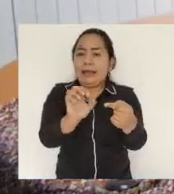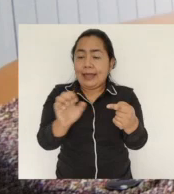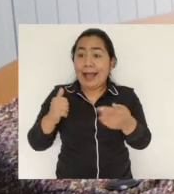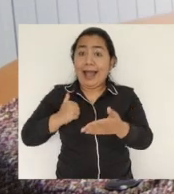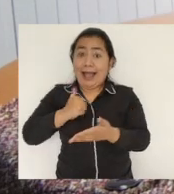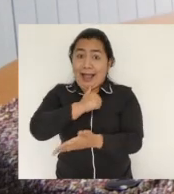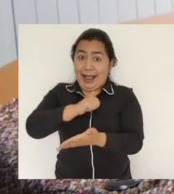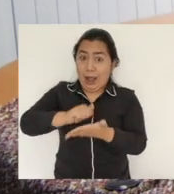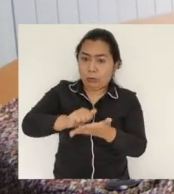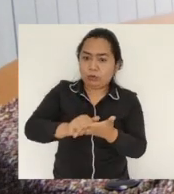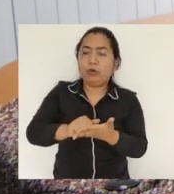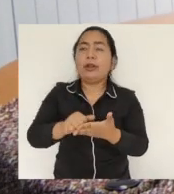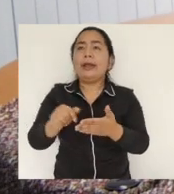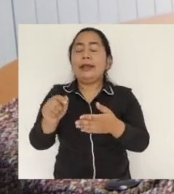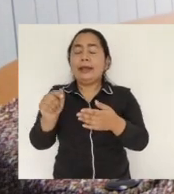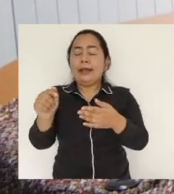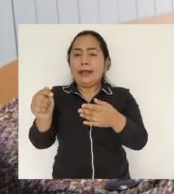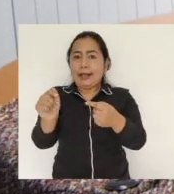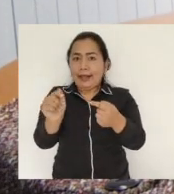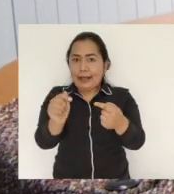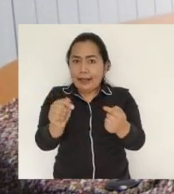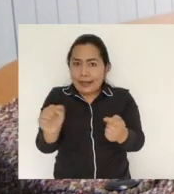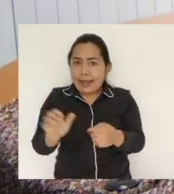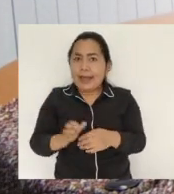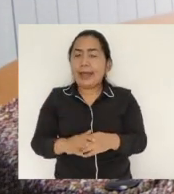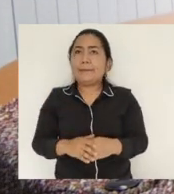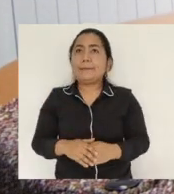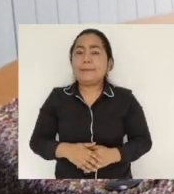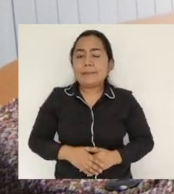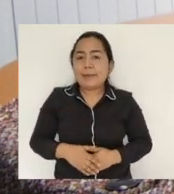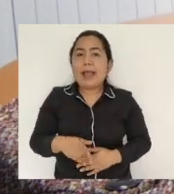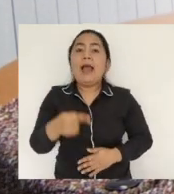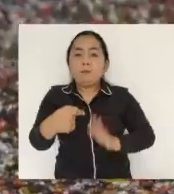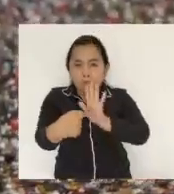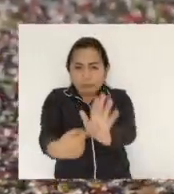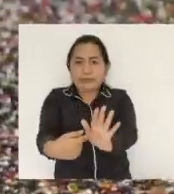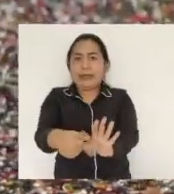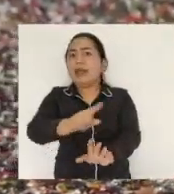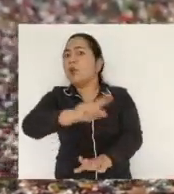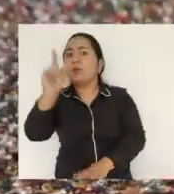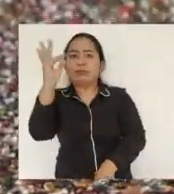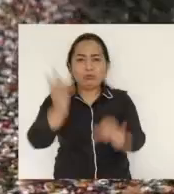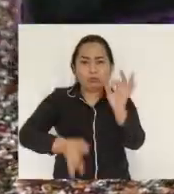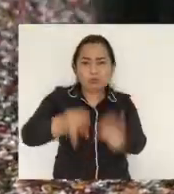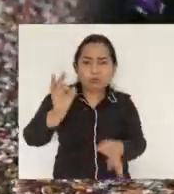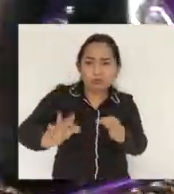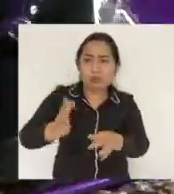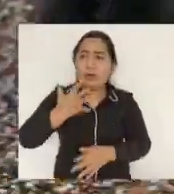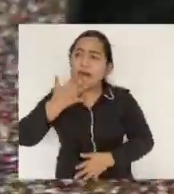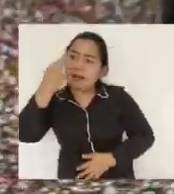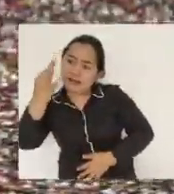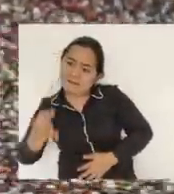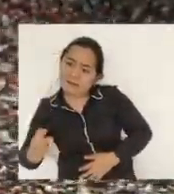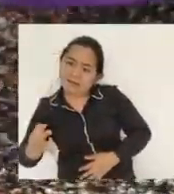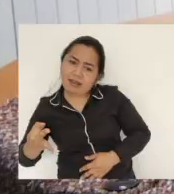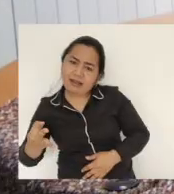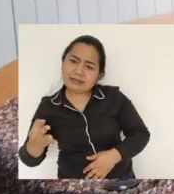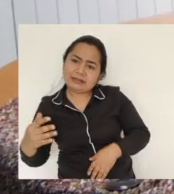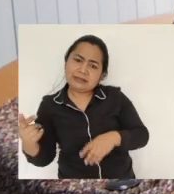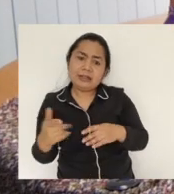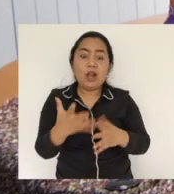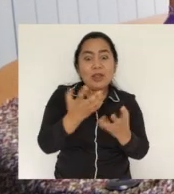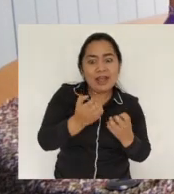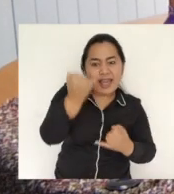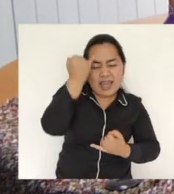el autor en esta lucha plantea esta injusticia de lo real y esta lucha del idealismo por